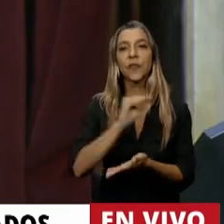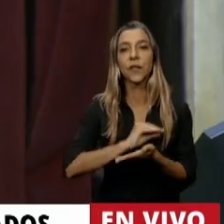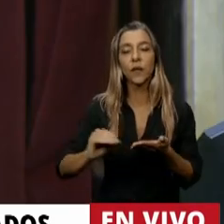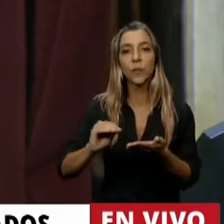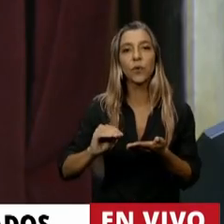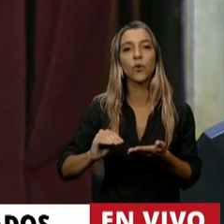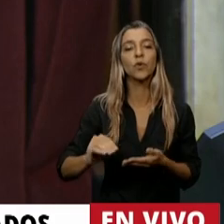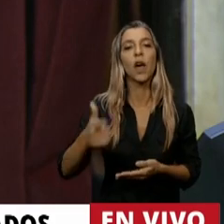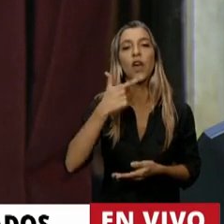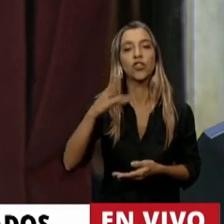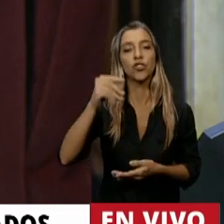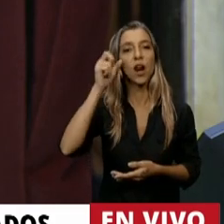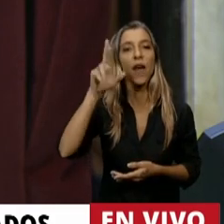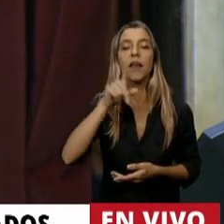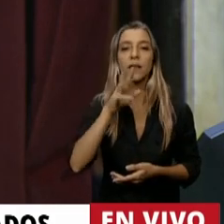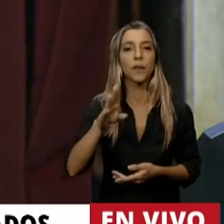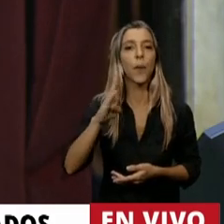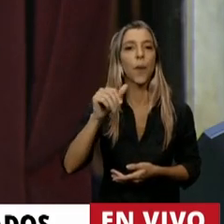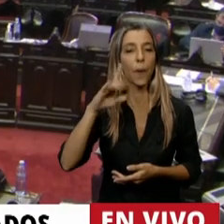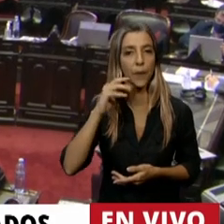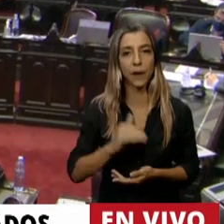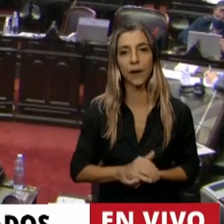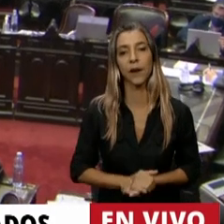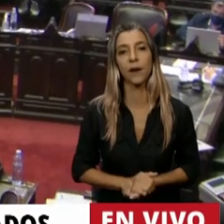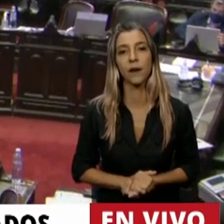Diputado Schlerer David.